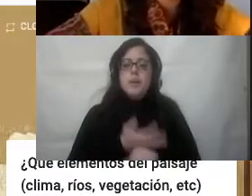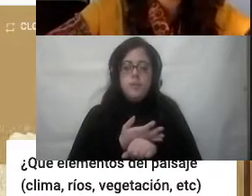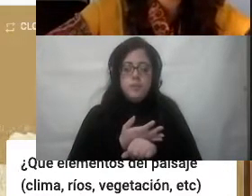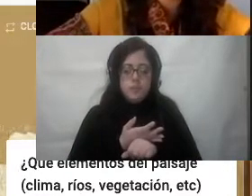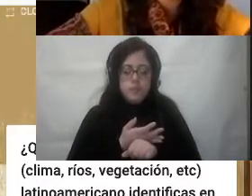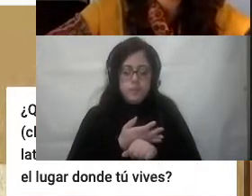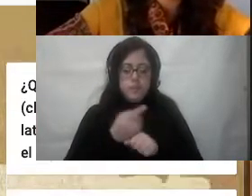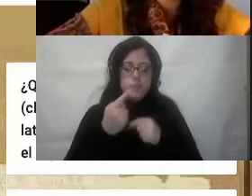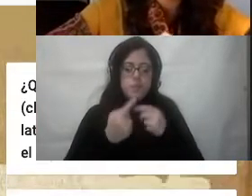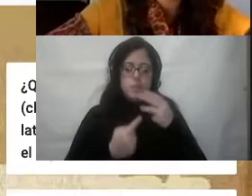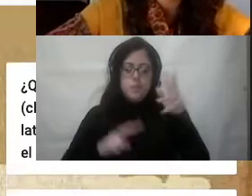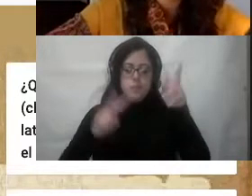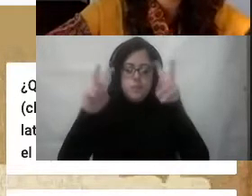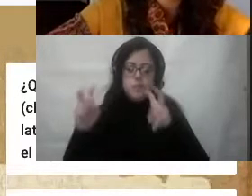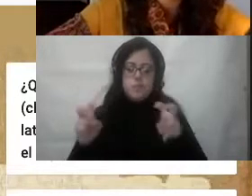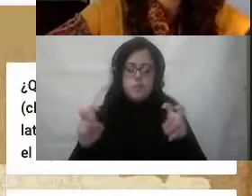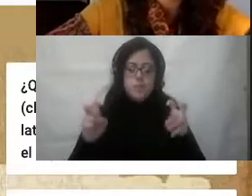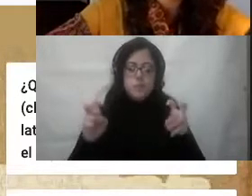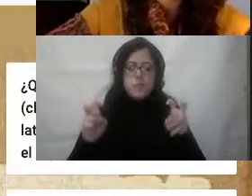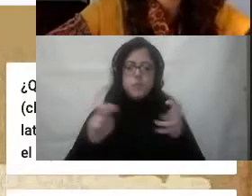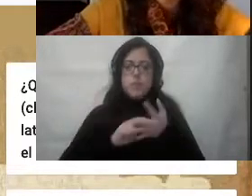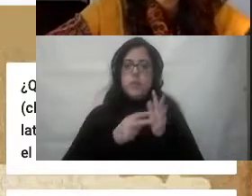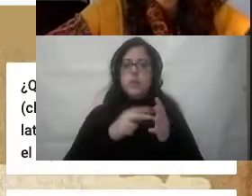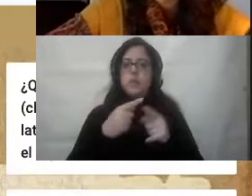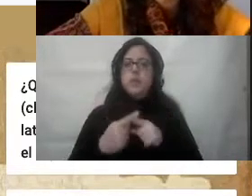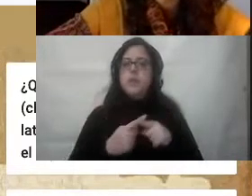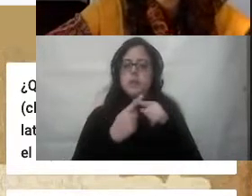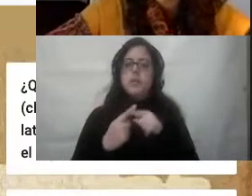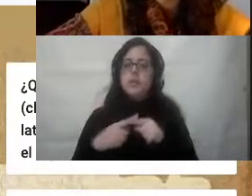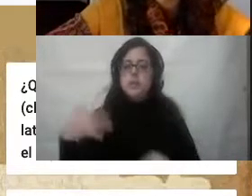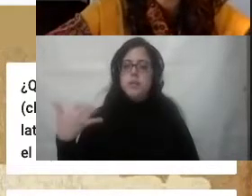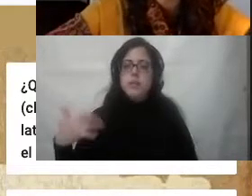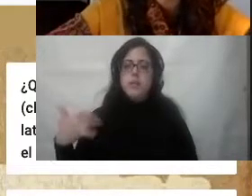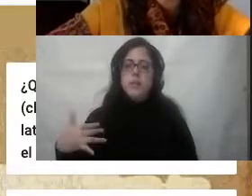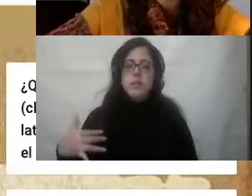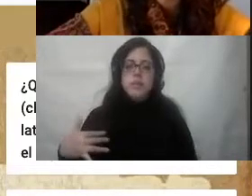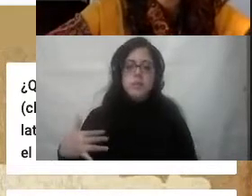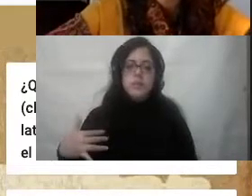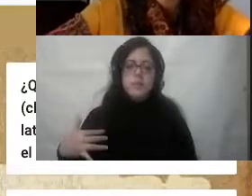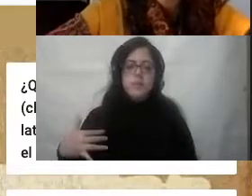¿verdad?, de problemas sociales relevantes que están planteándose.